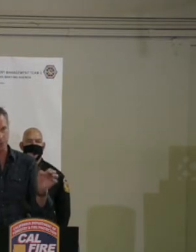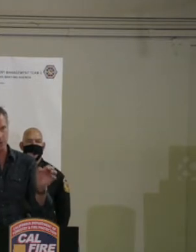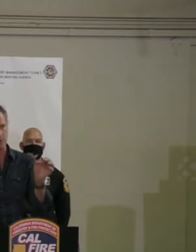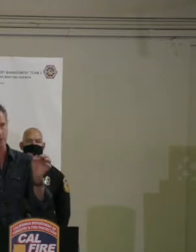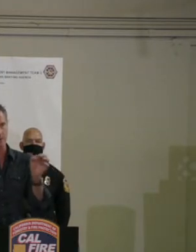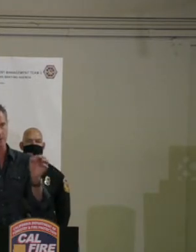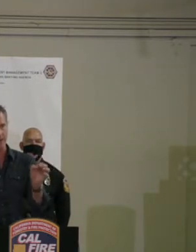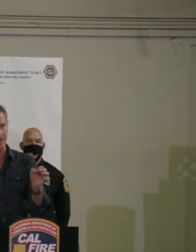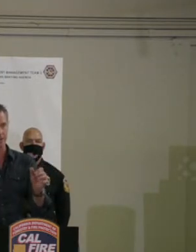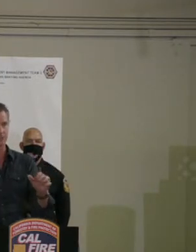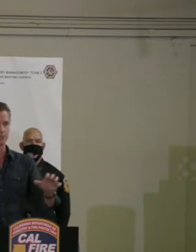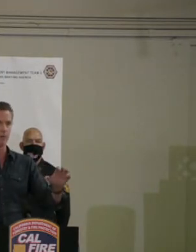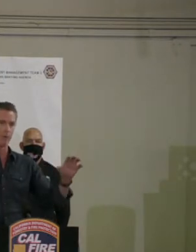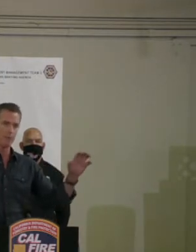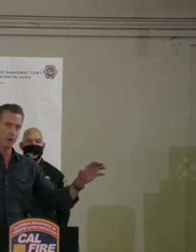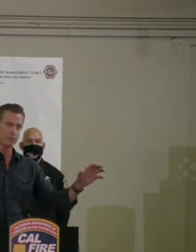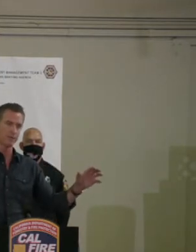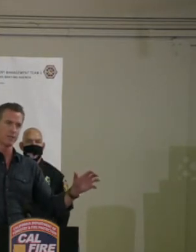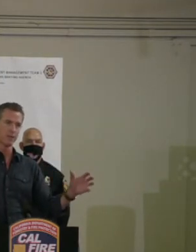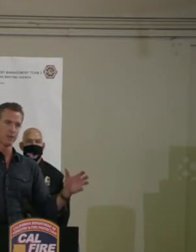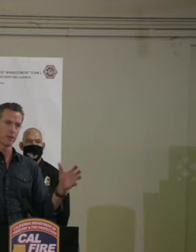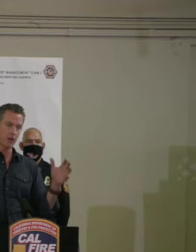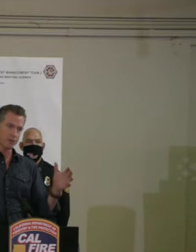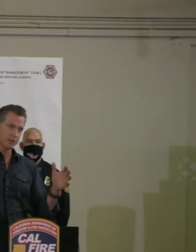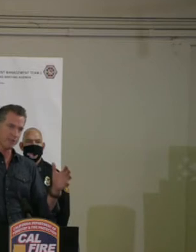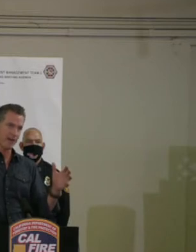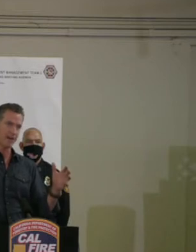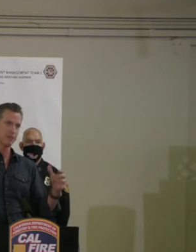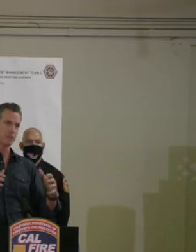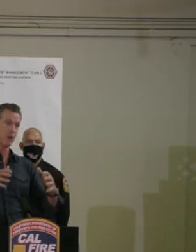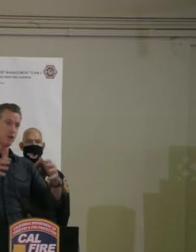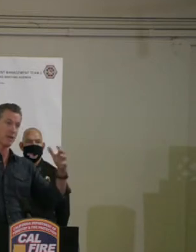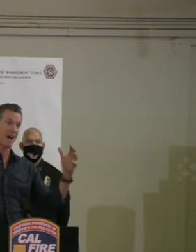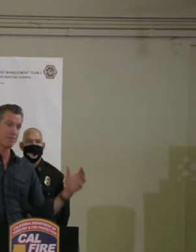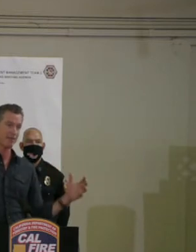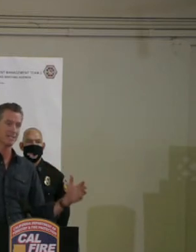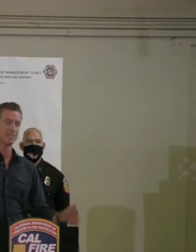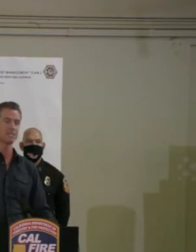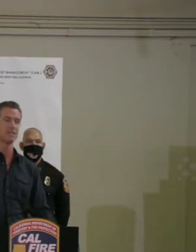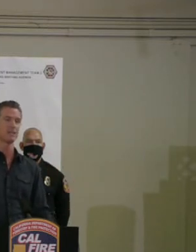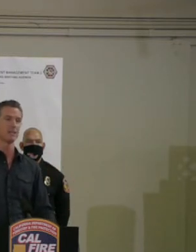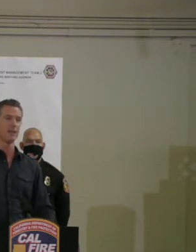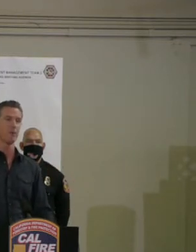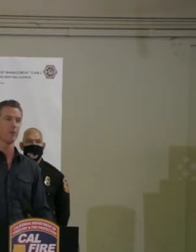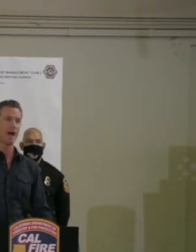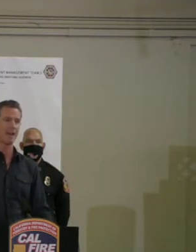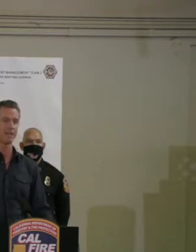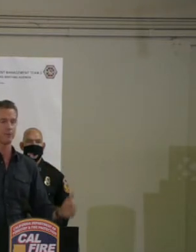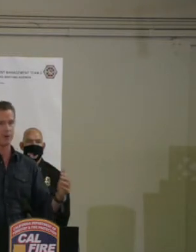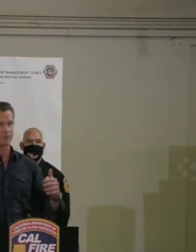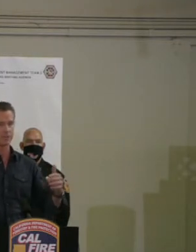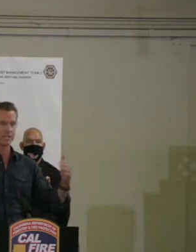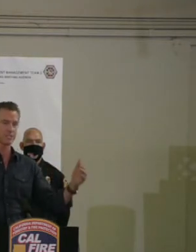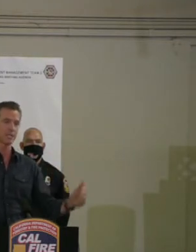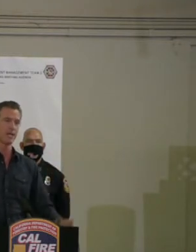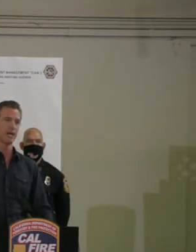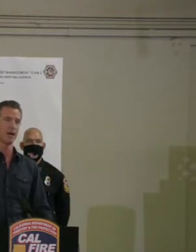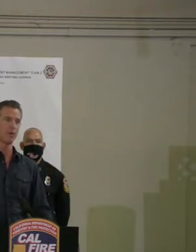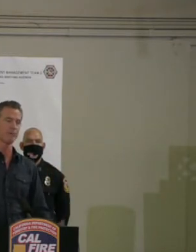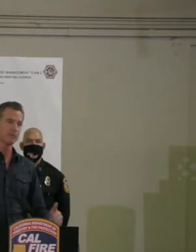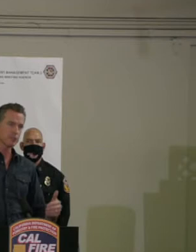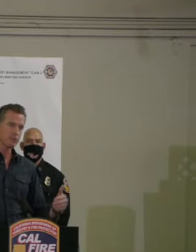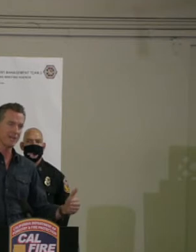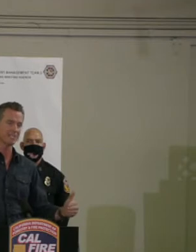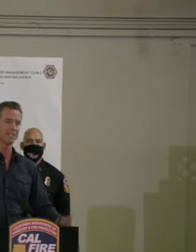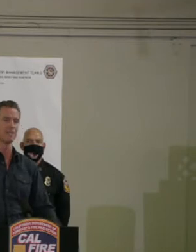65 incendios muchos de esos son incendios más pequeños en zonas remotas el incendio los incendios más grandes esos complejos que